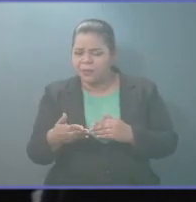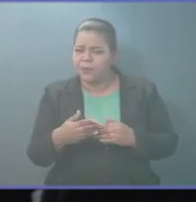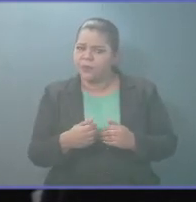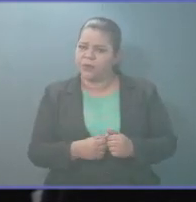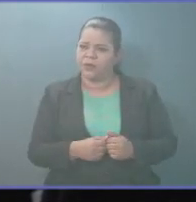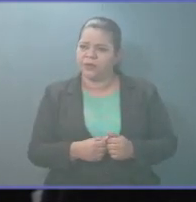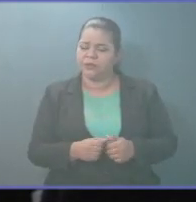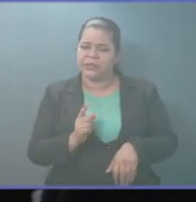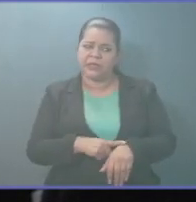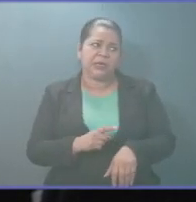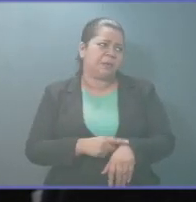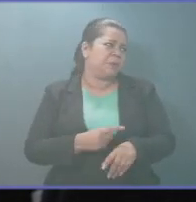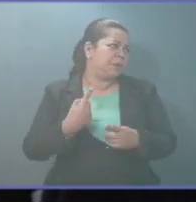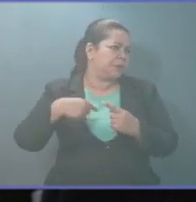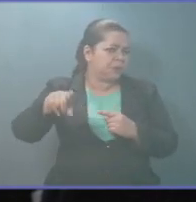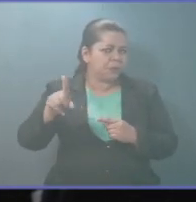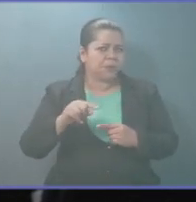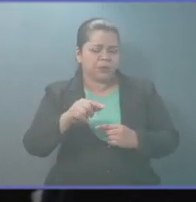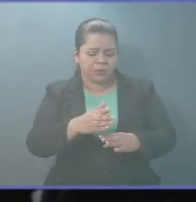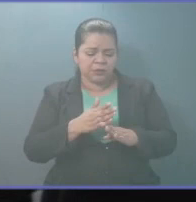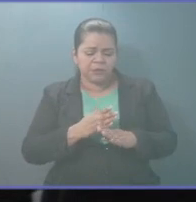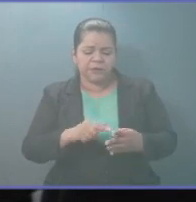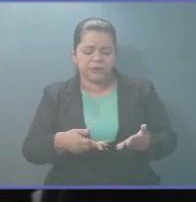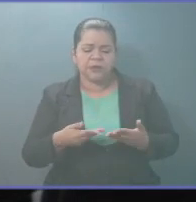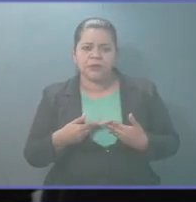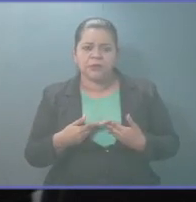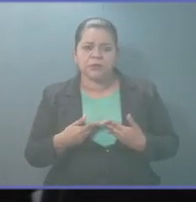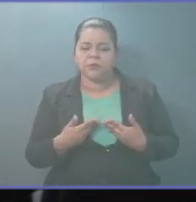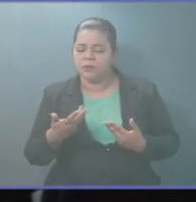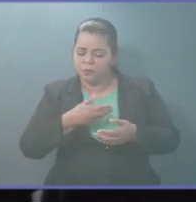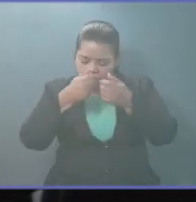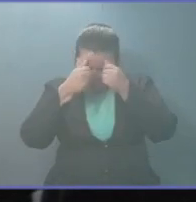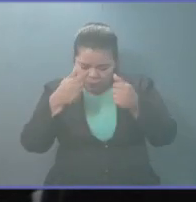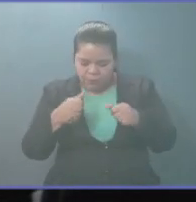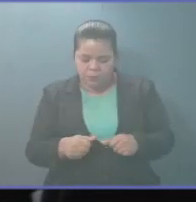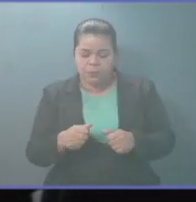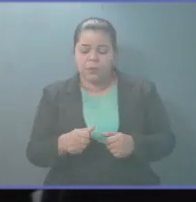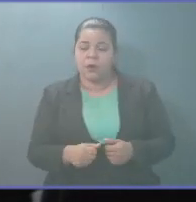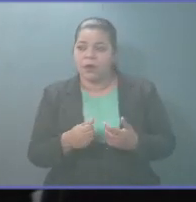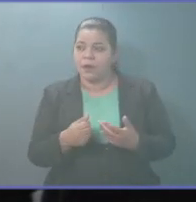la ley entrara en vigencia a partir del 1 de enero del 2021.